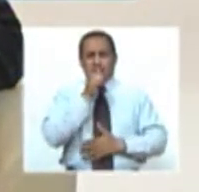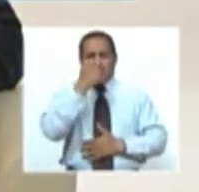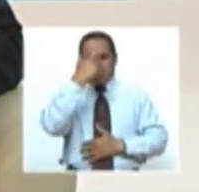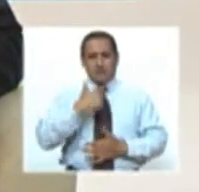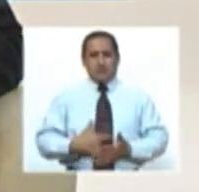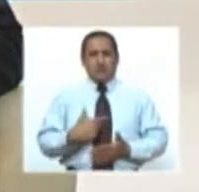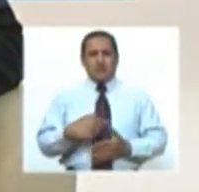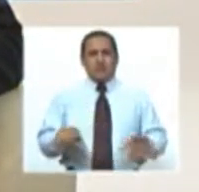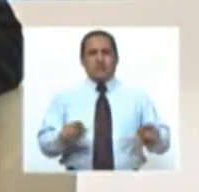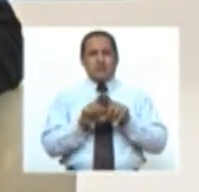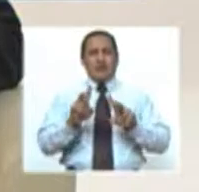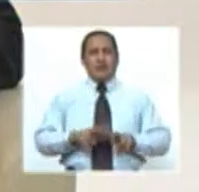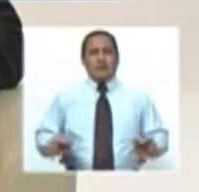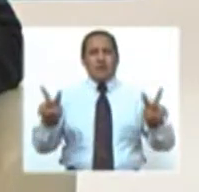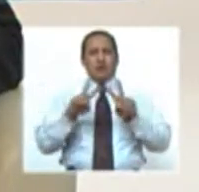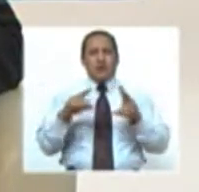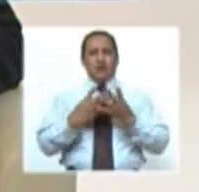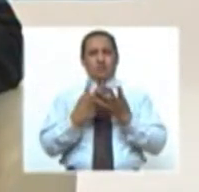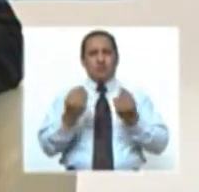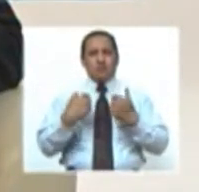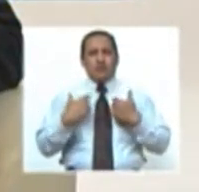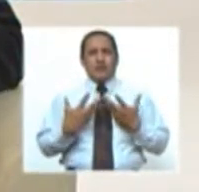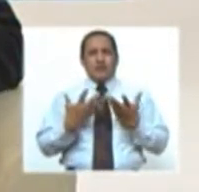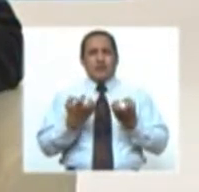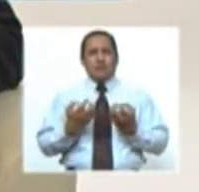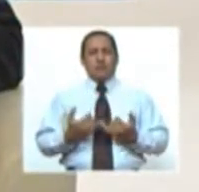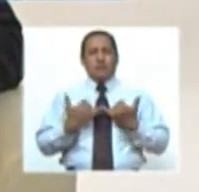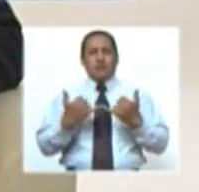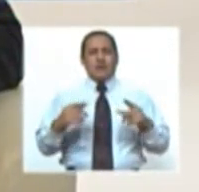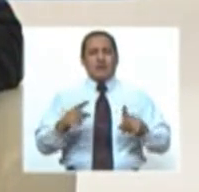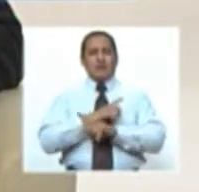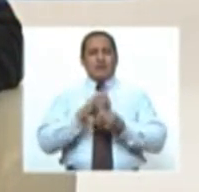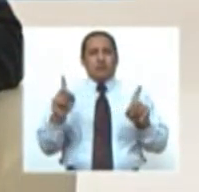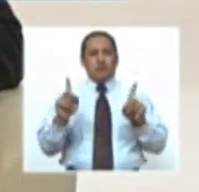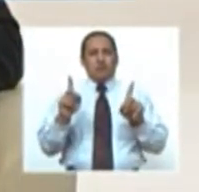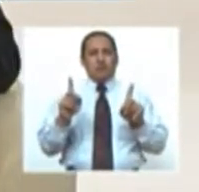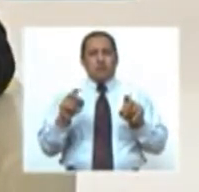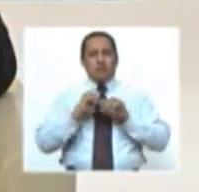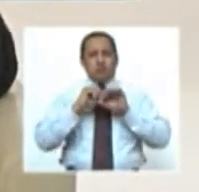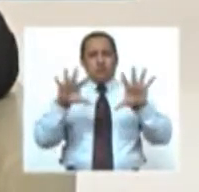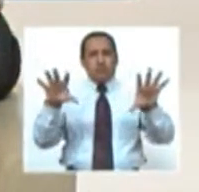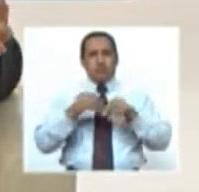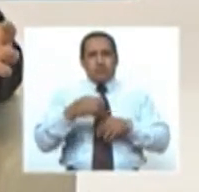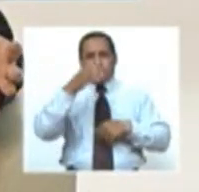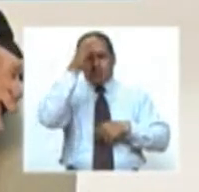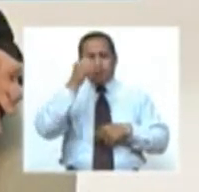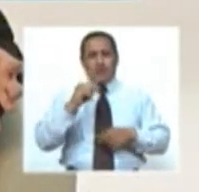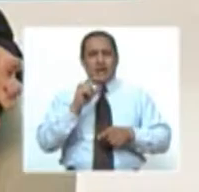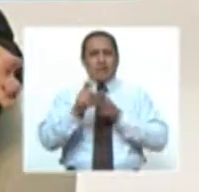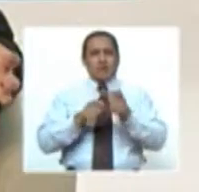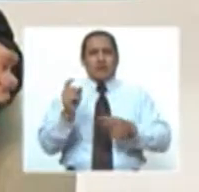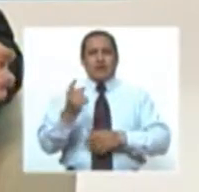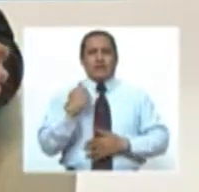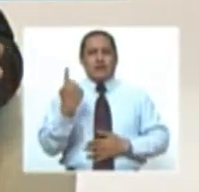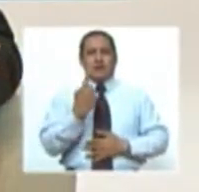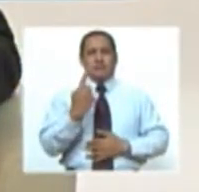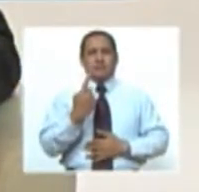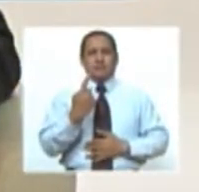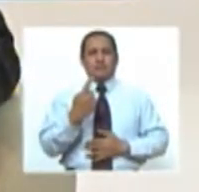información muy preciada, que valoramos mucho y que queremos que no se extienda en su conocimiento al dominio